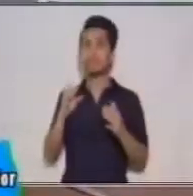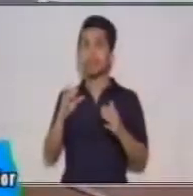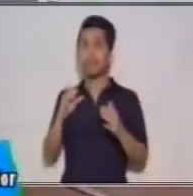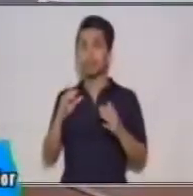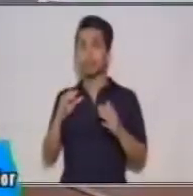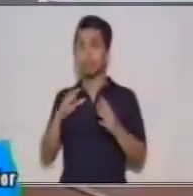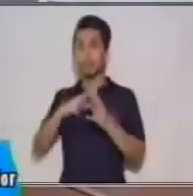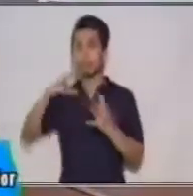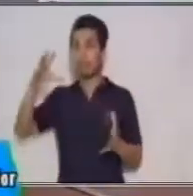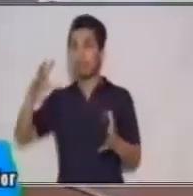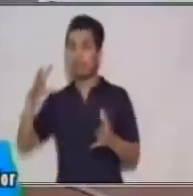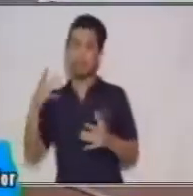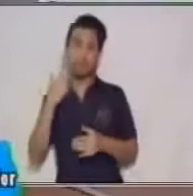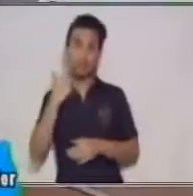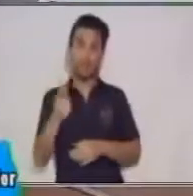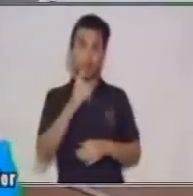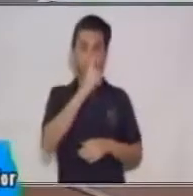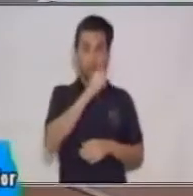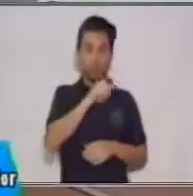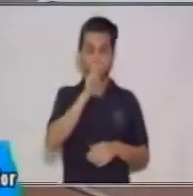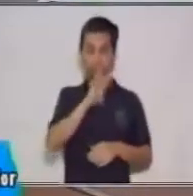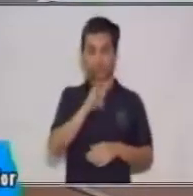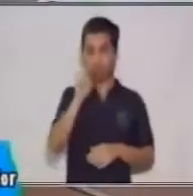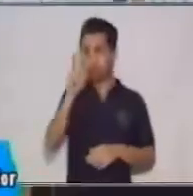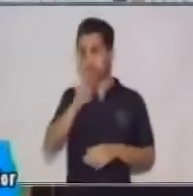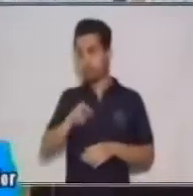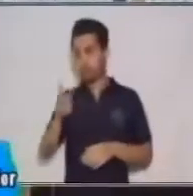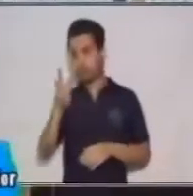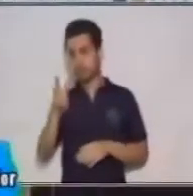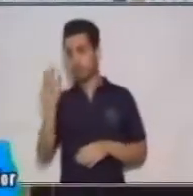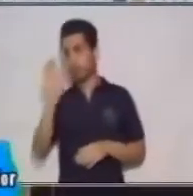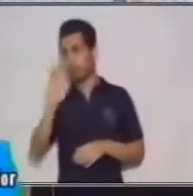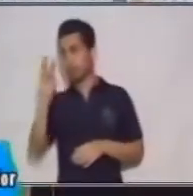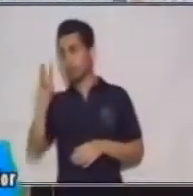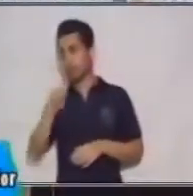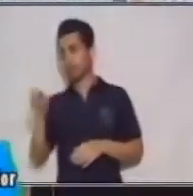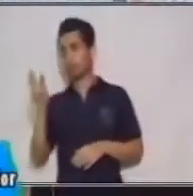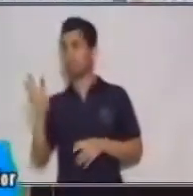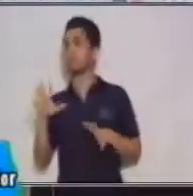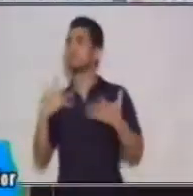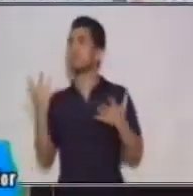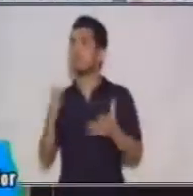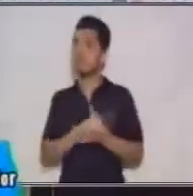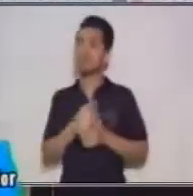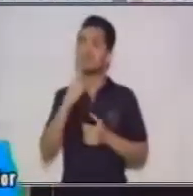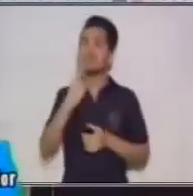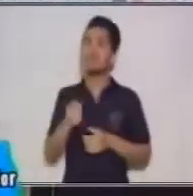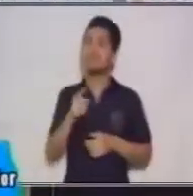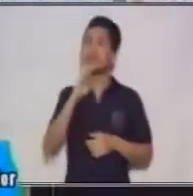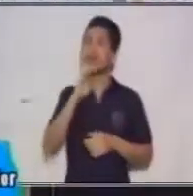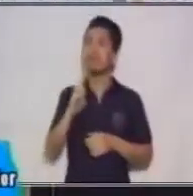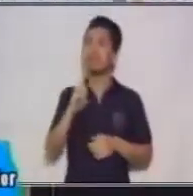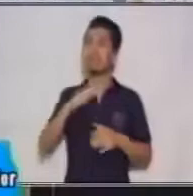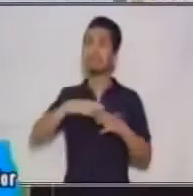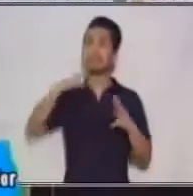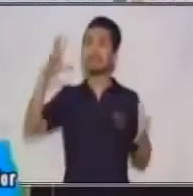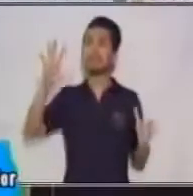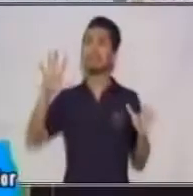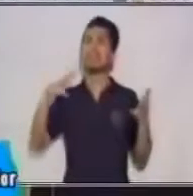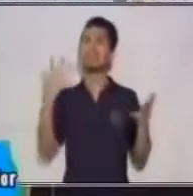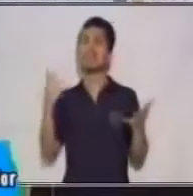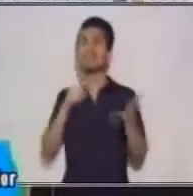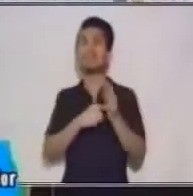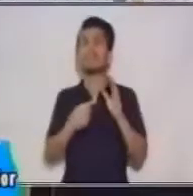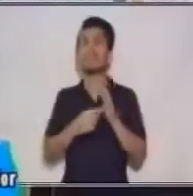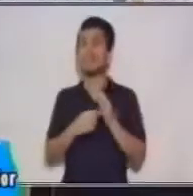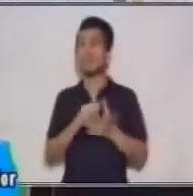tercio, dos tercios o tres tercios? Cuando yo les digo qué es más grande, les estoy